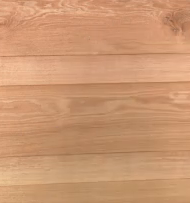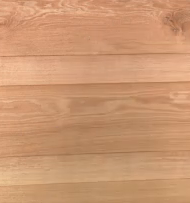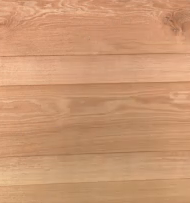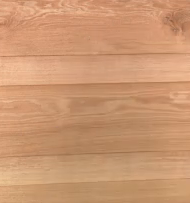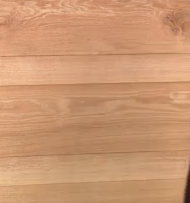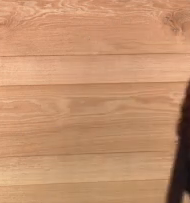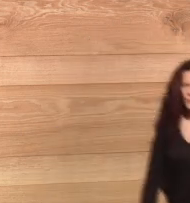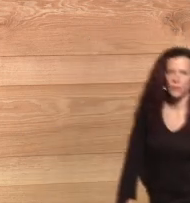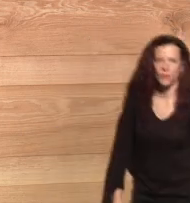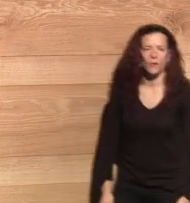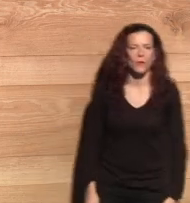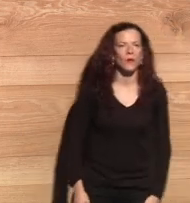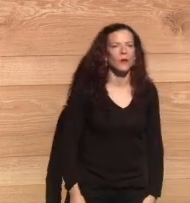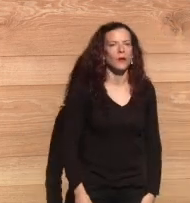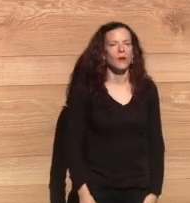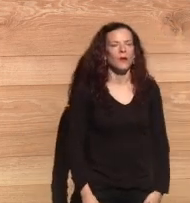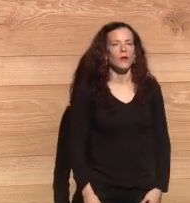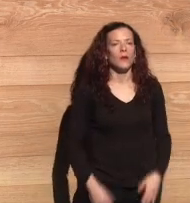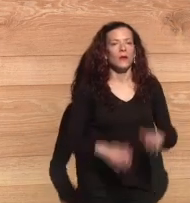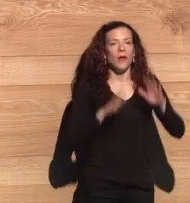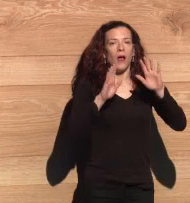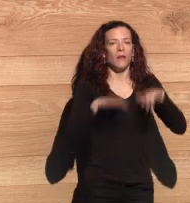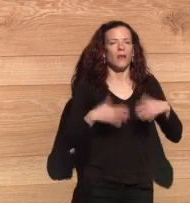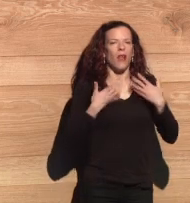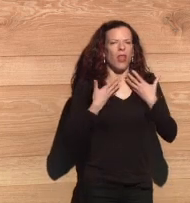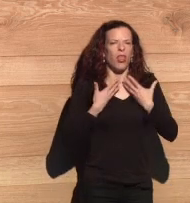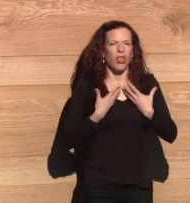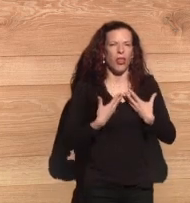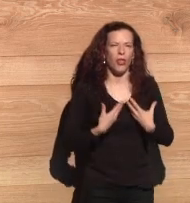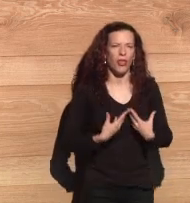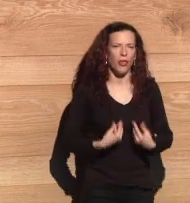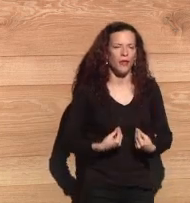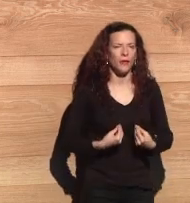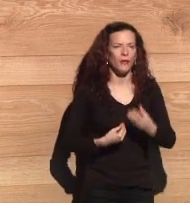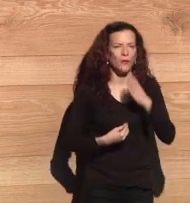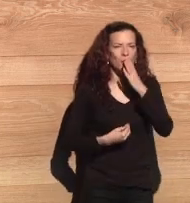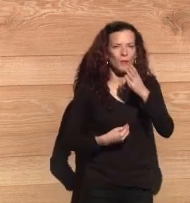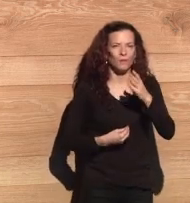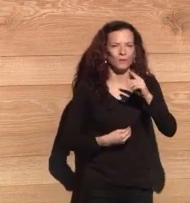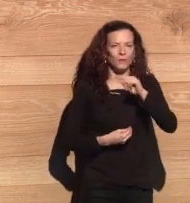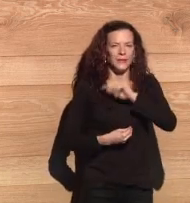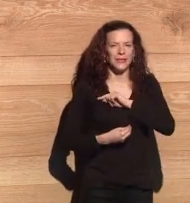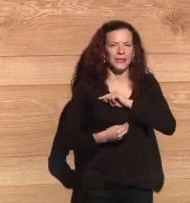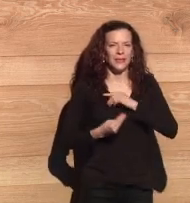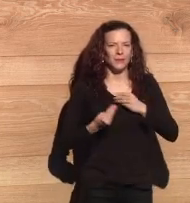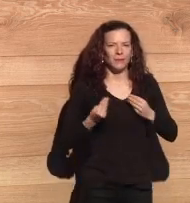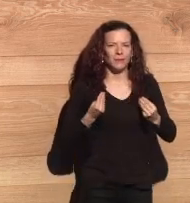desmoralizada, o sea, era ya como la guinda, ¿no? Era como una sensación